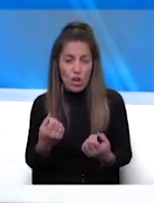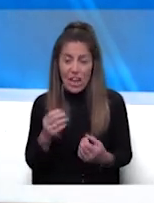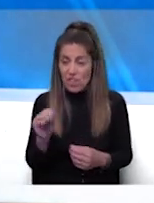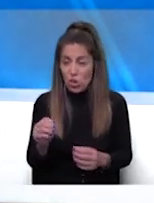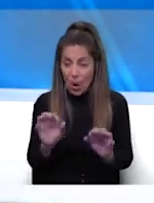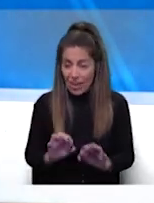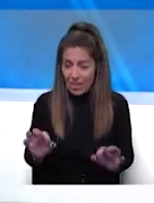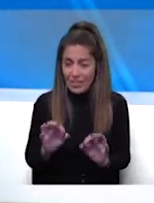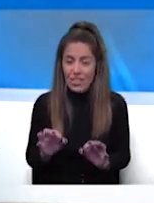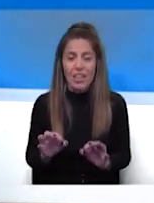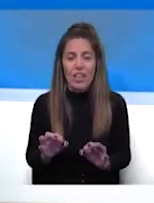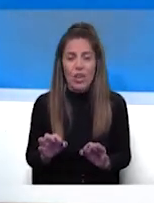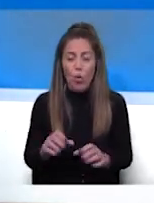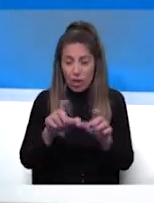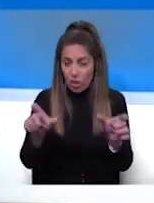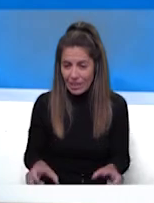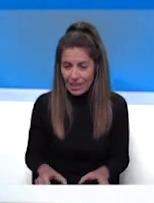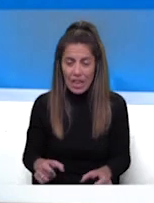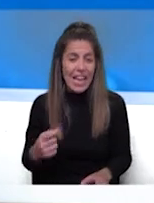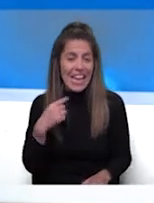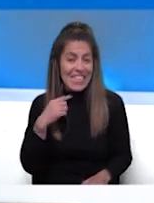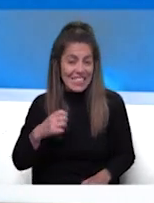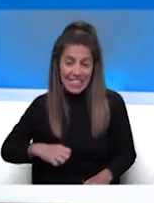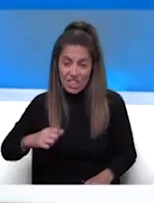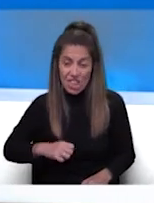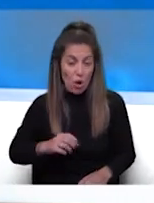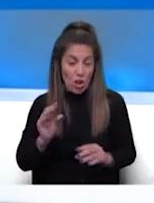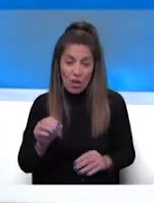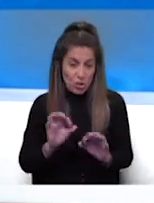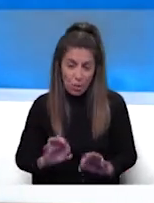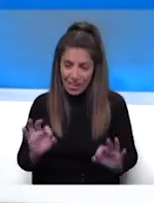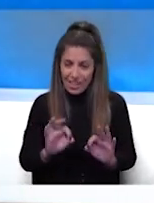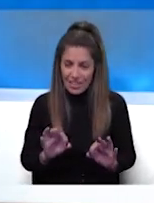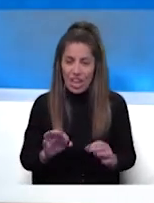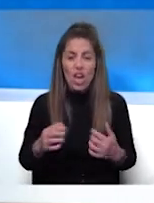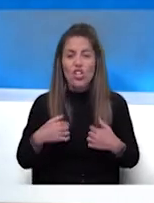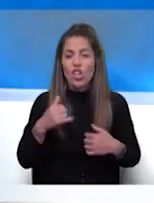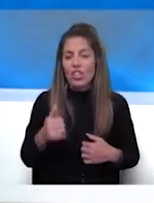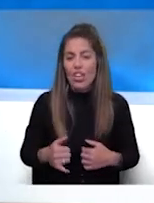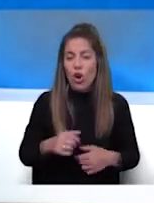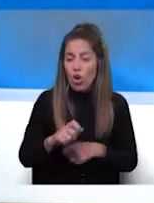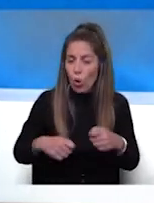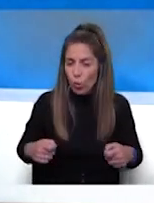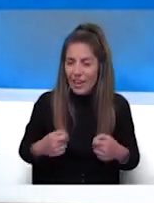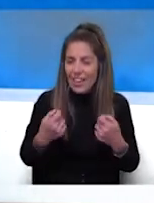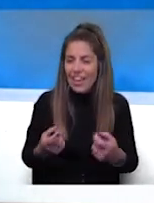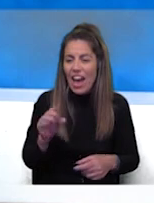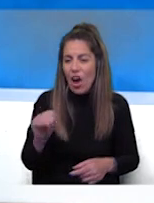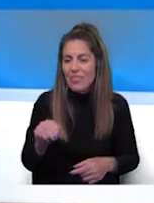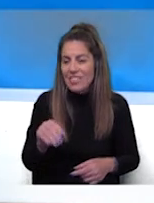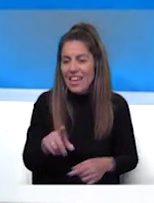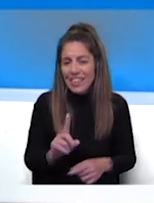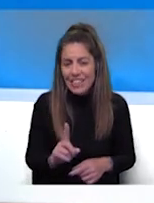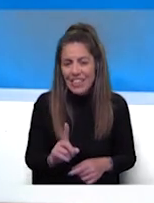nadie cuando ante la arena y gas allá, absolutamente a nadie. Y yo tengo que concluir que darle vista en el caso de Florida